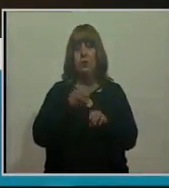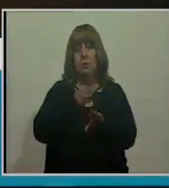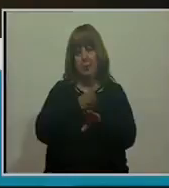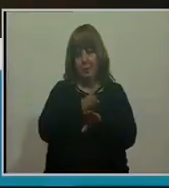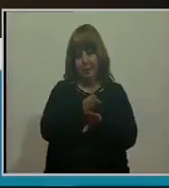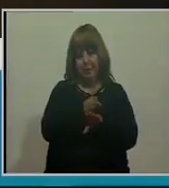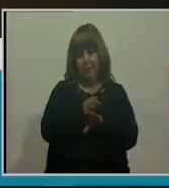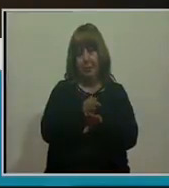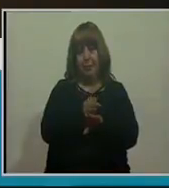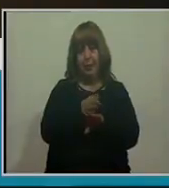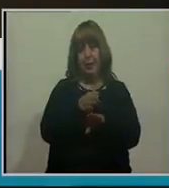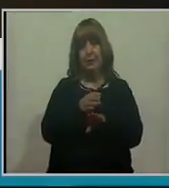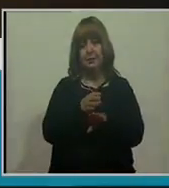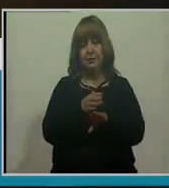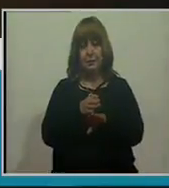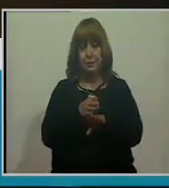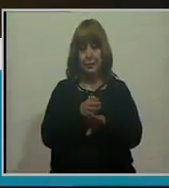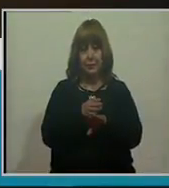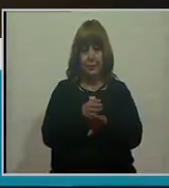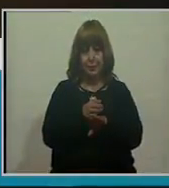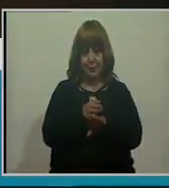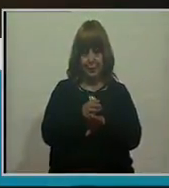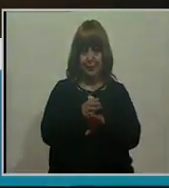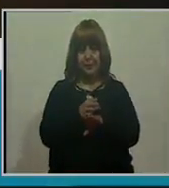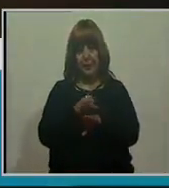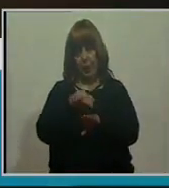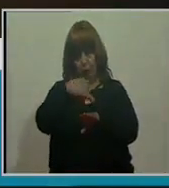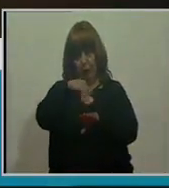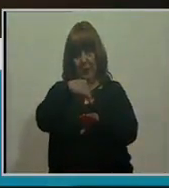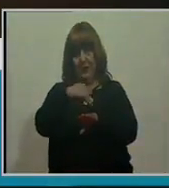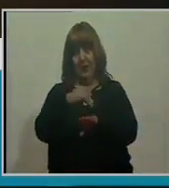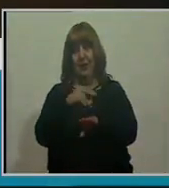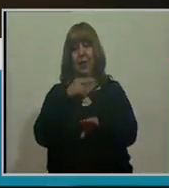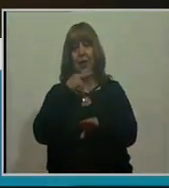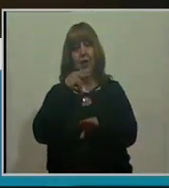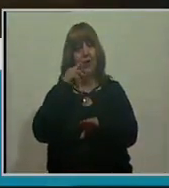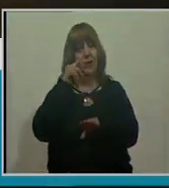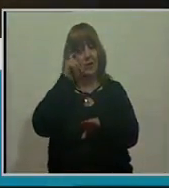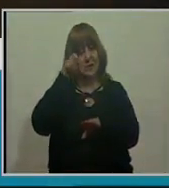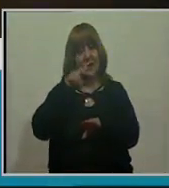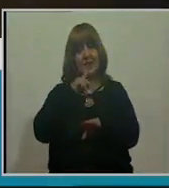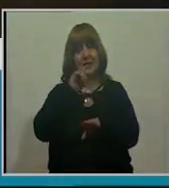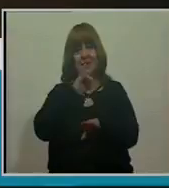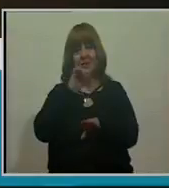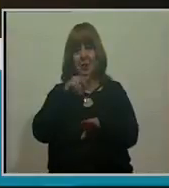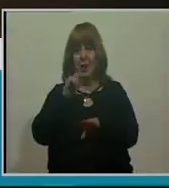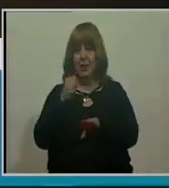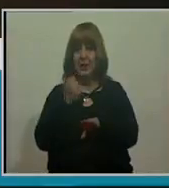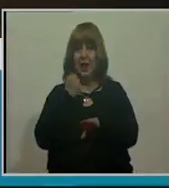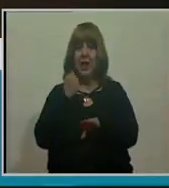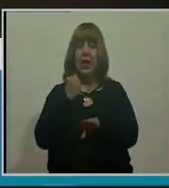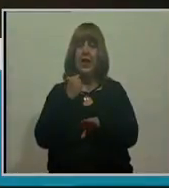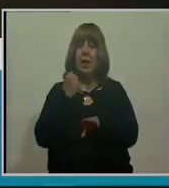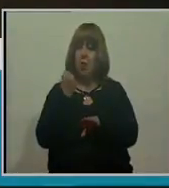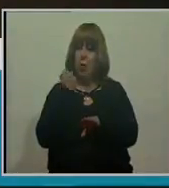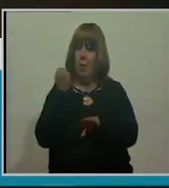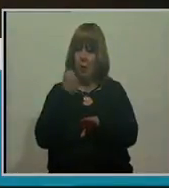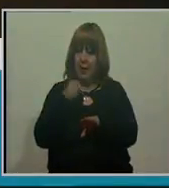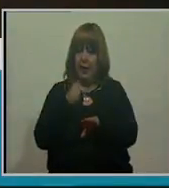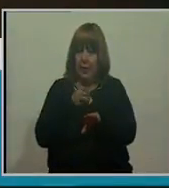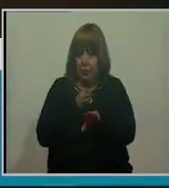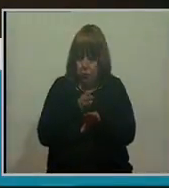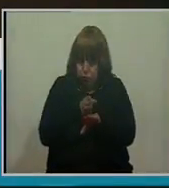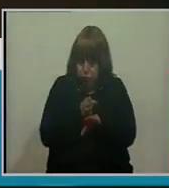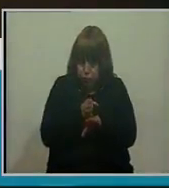principal ingreso que tiene la capital de Mendoza, que es justamente avenida Vicente Zapata, que, como decía bien Ricardo, tiene ya mucho movimiento, que se va